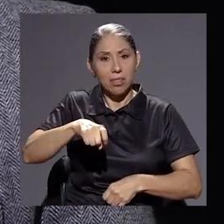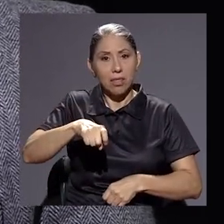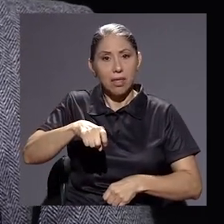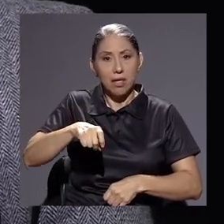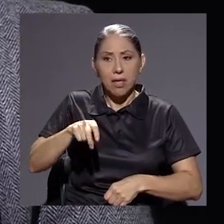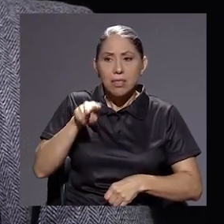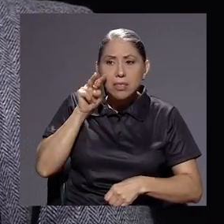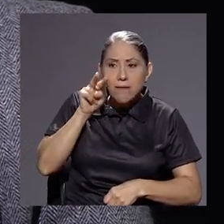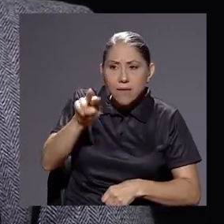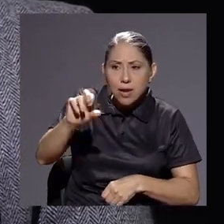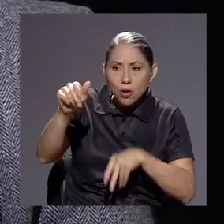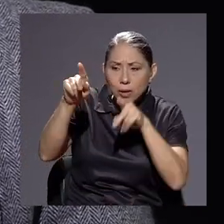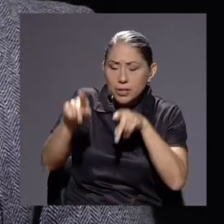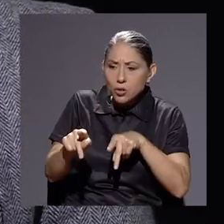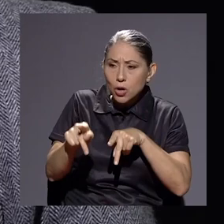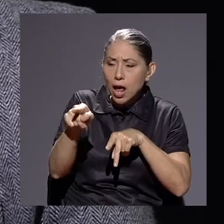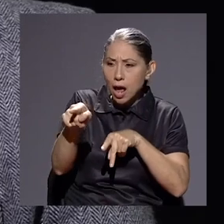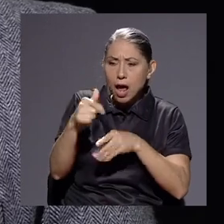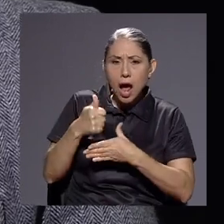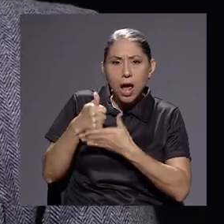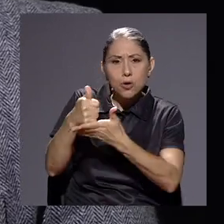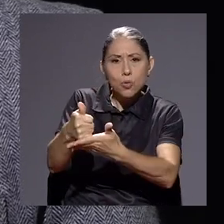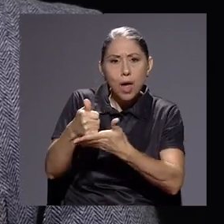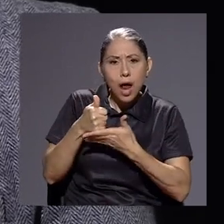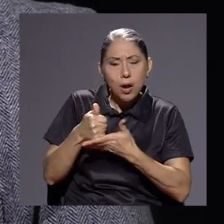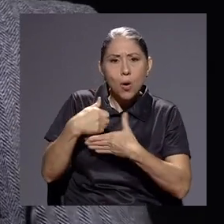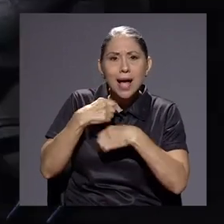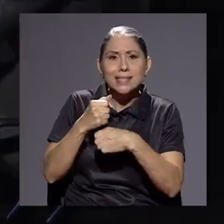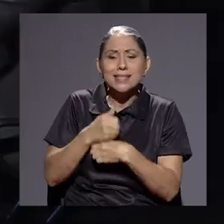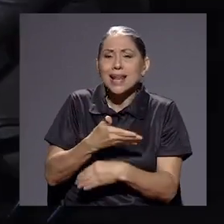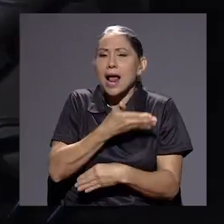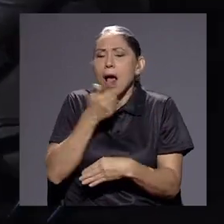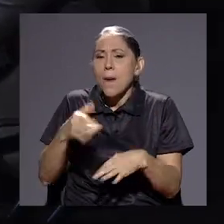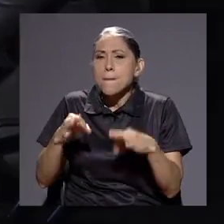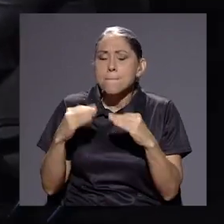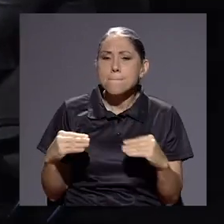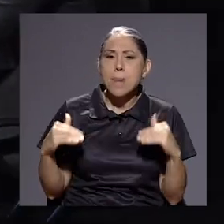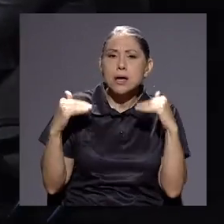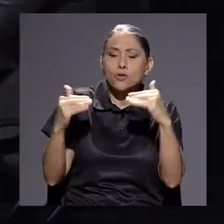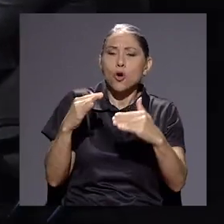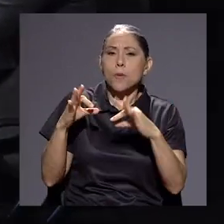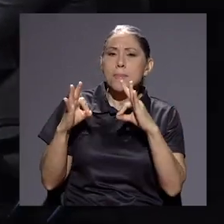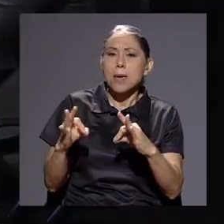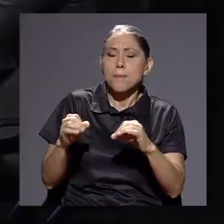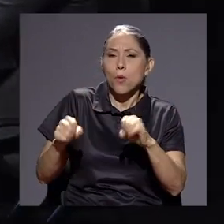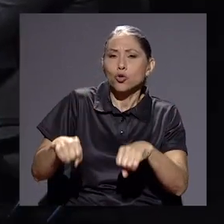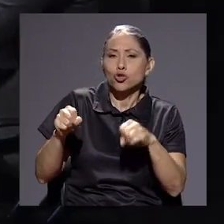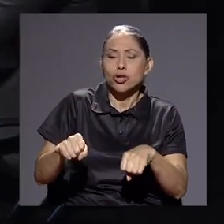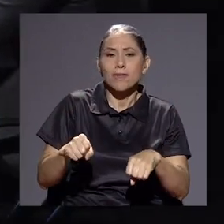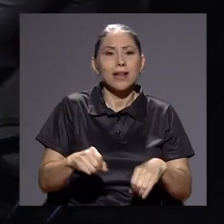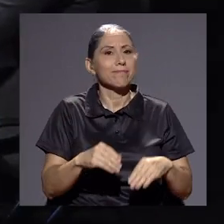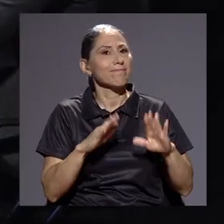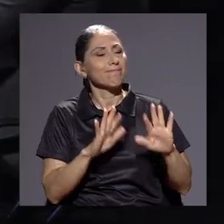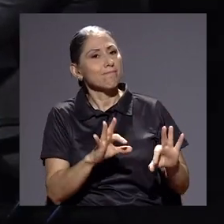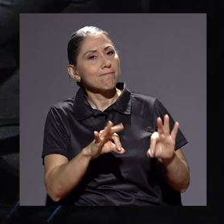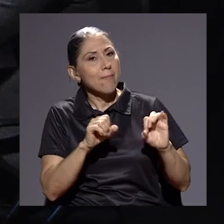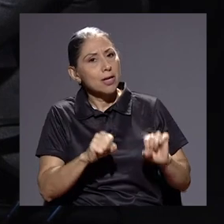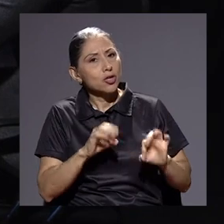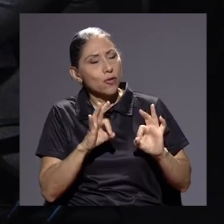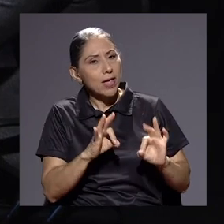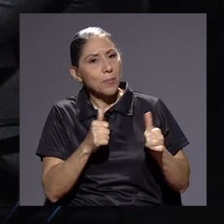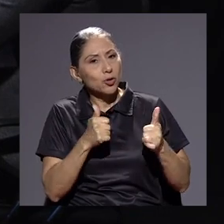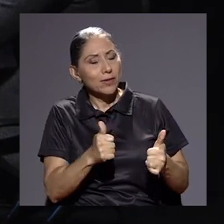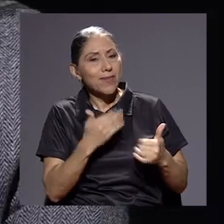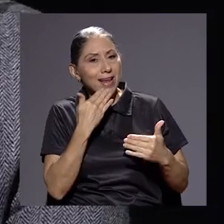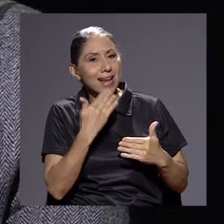ver en el otro y ayudarlo a hacer el mayor bien posible. El mayor bien posible. Muchas gracias, don Alan. Excelente programa. Mucho